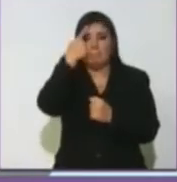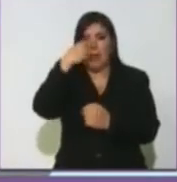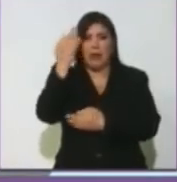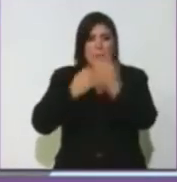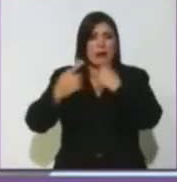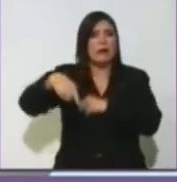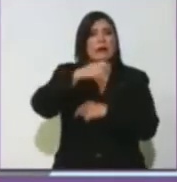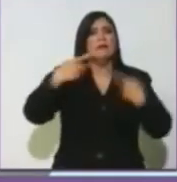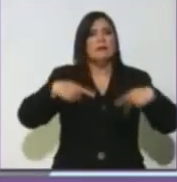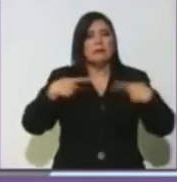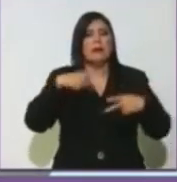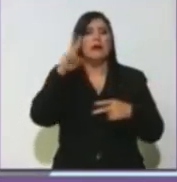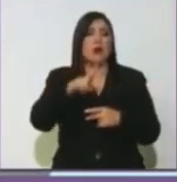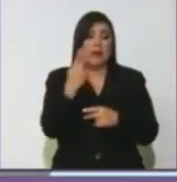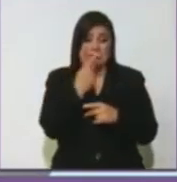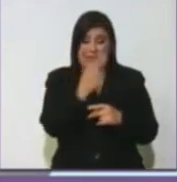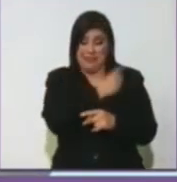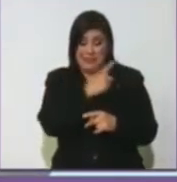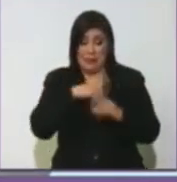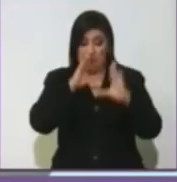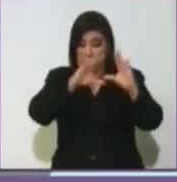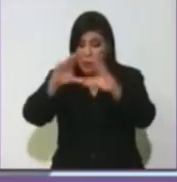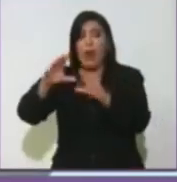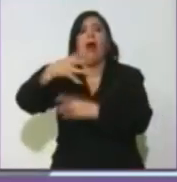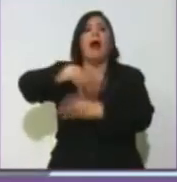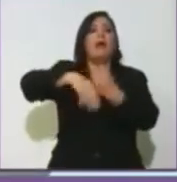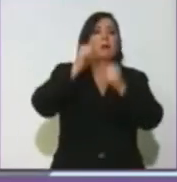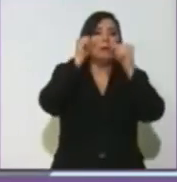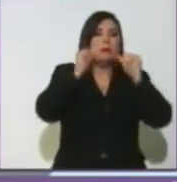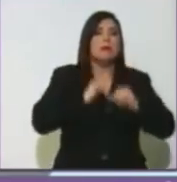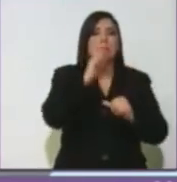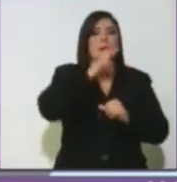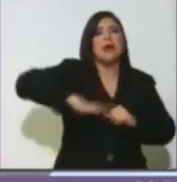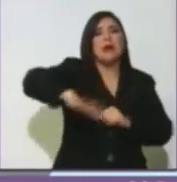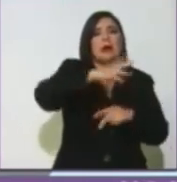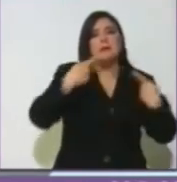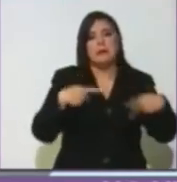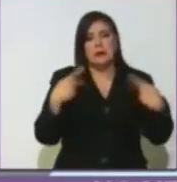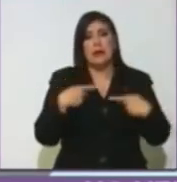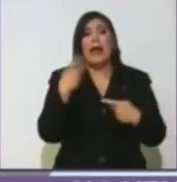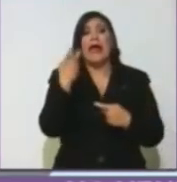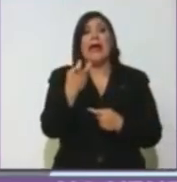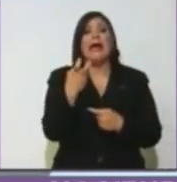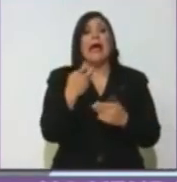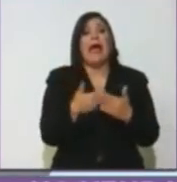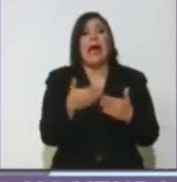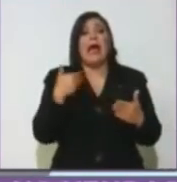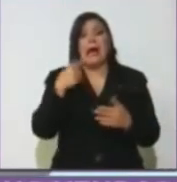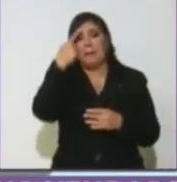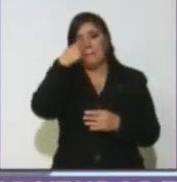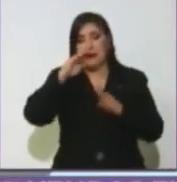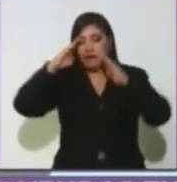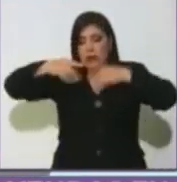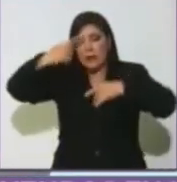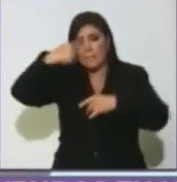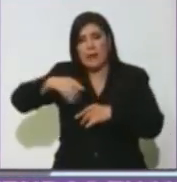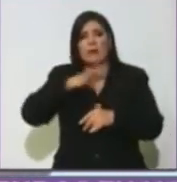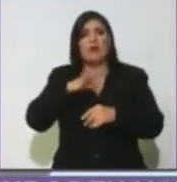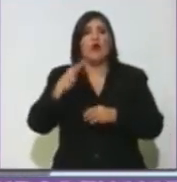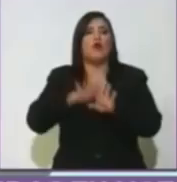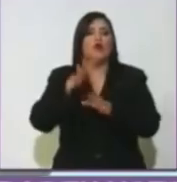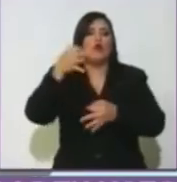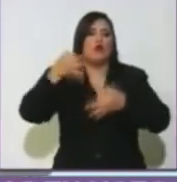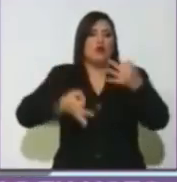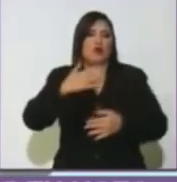mientras mejor esté formada la policía mejor nos va atender y es un tema de la curación de justicia mientras haya impunidad